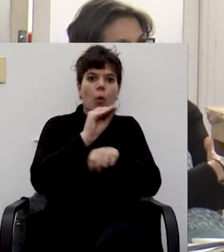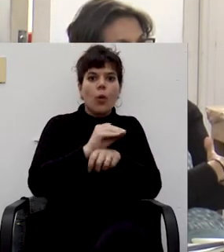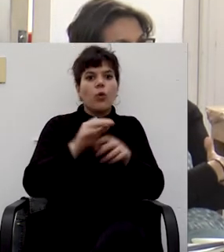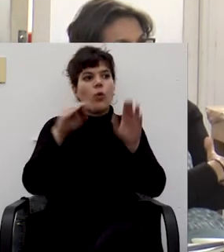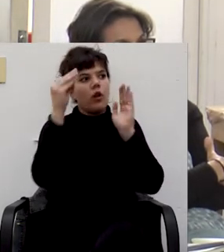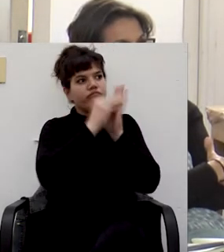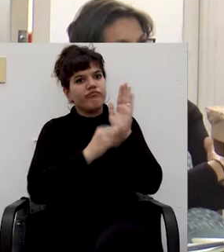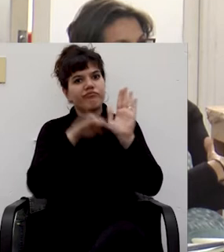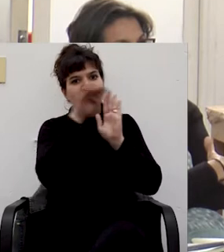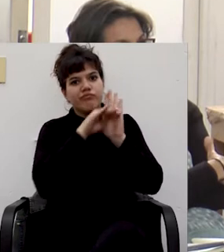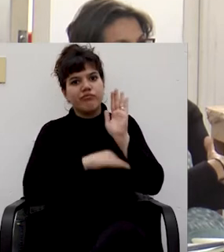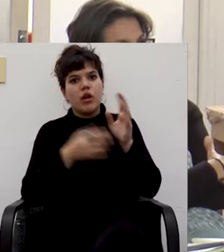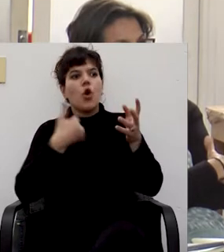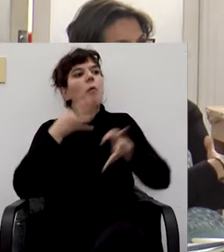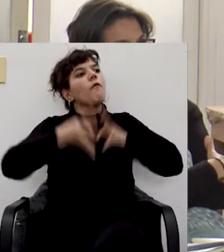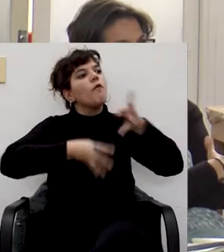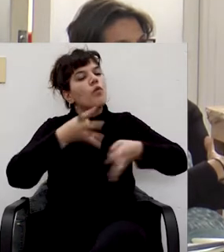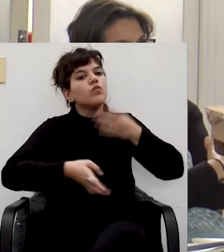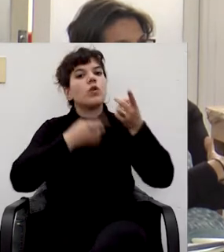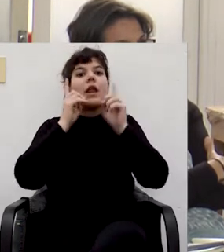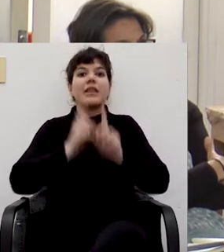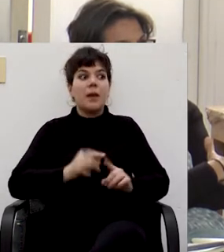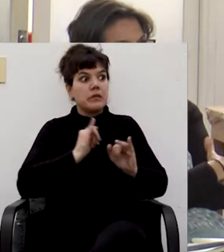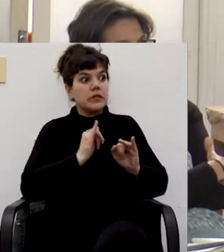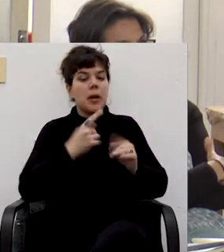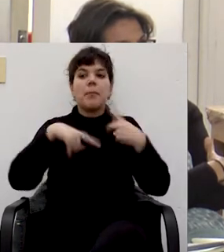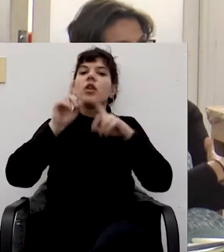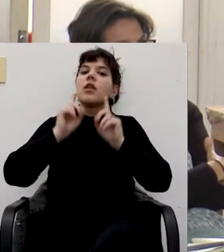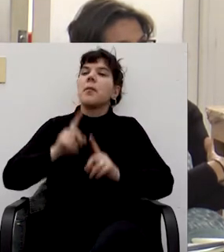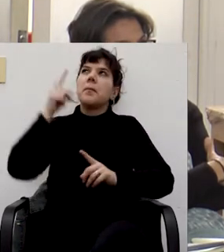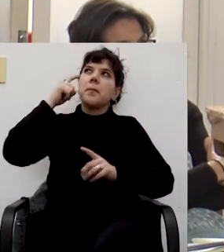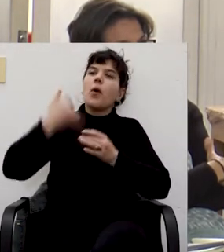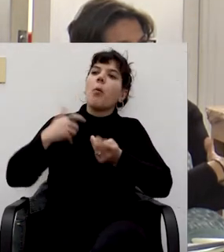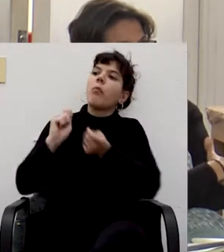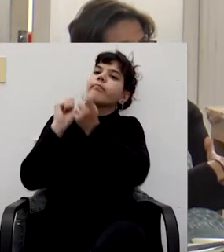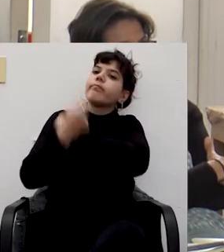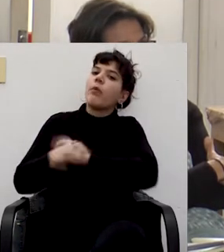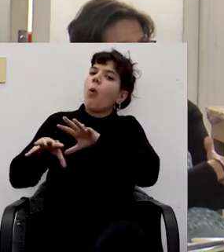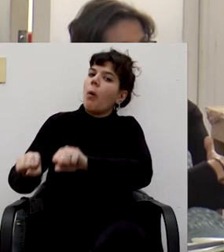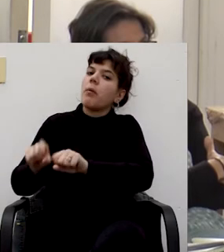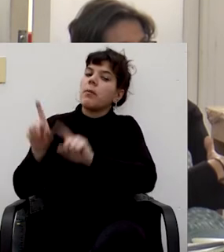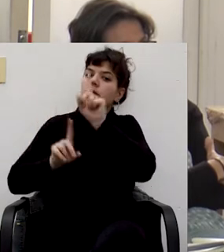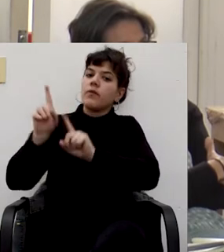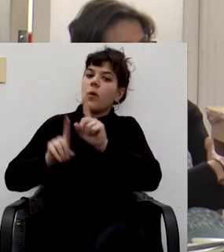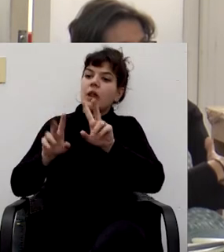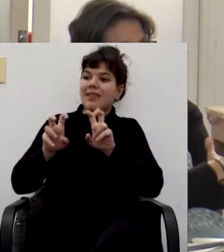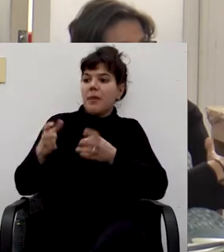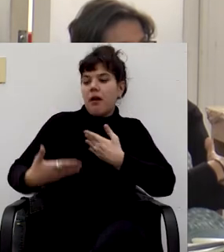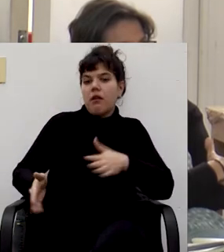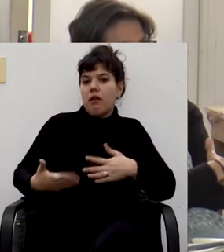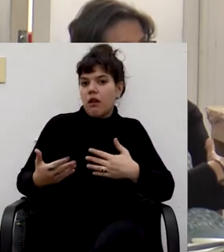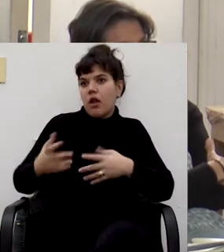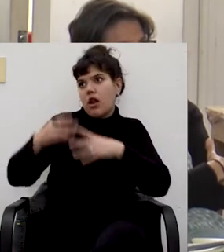en las formas de funcionar, pero también pensar en la transformación por el compromiso mismo de la universidad en las relaciones de género a